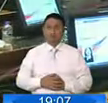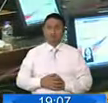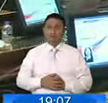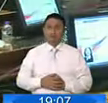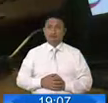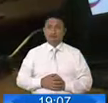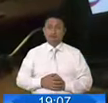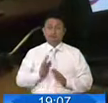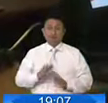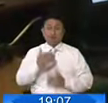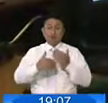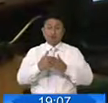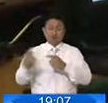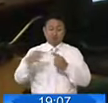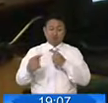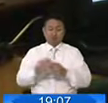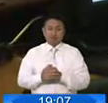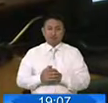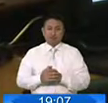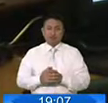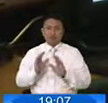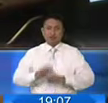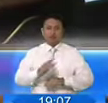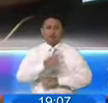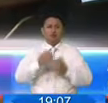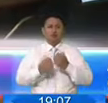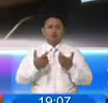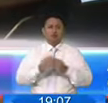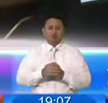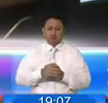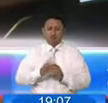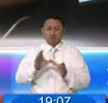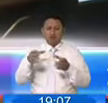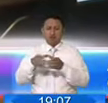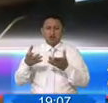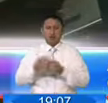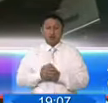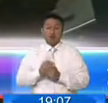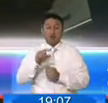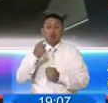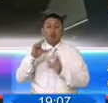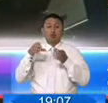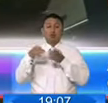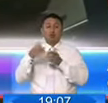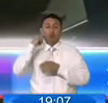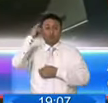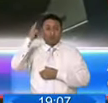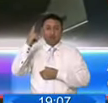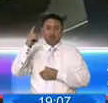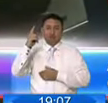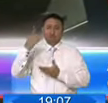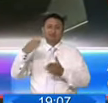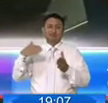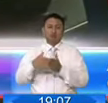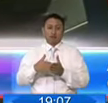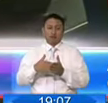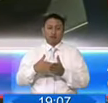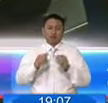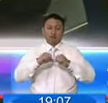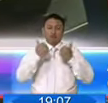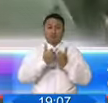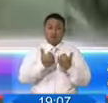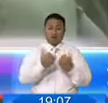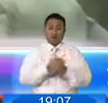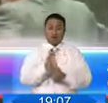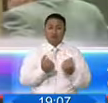intenso cruce verbal la resolución fue aprobada con una mayoría absoluta tan sólo los correístas se opusieron con esto la asamblea se